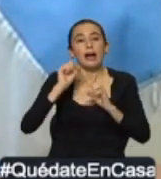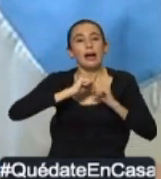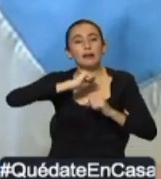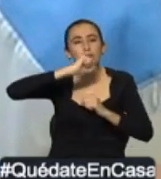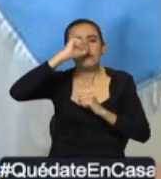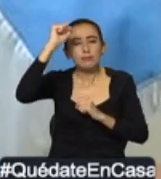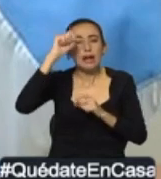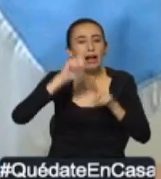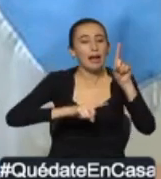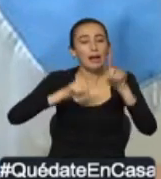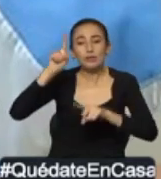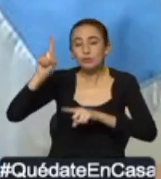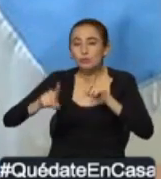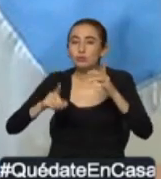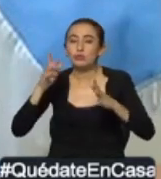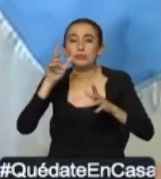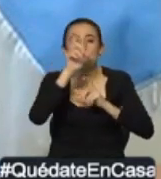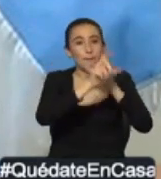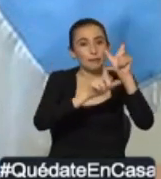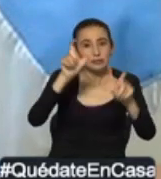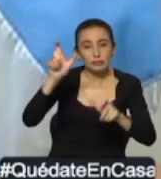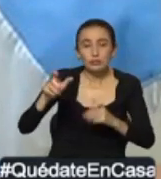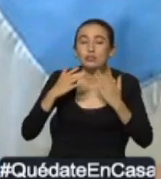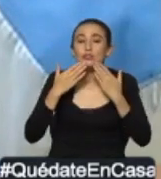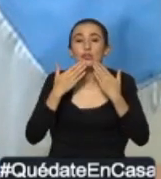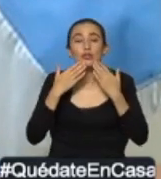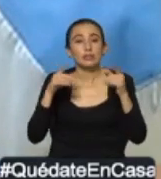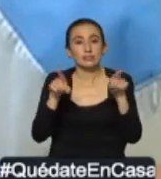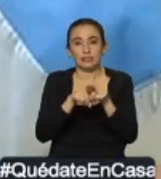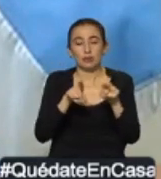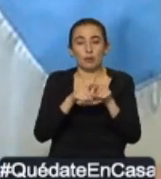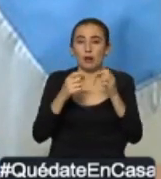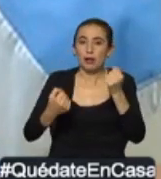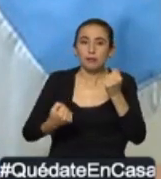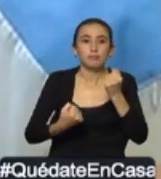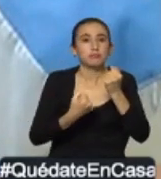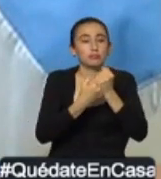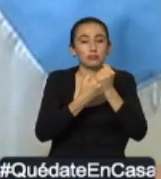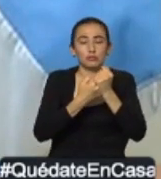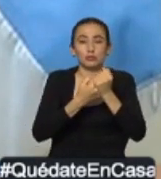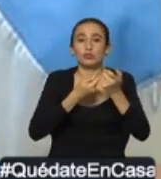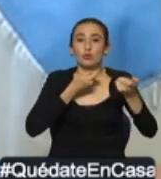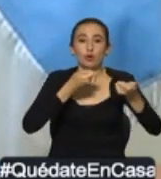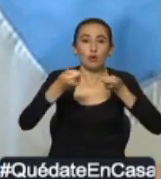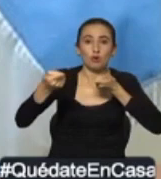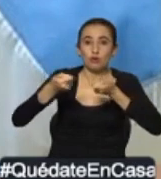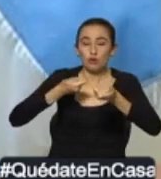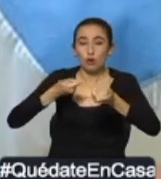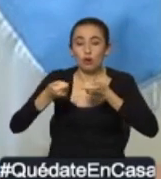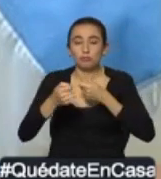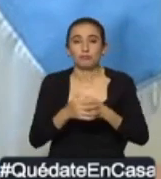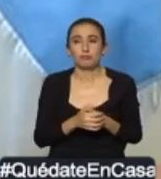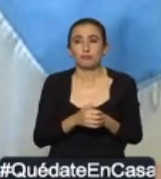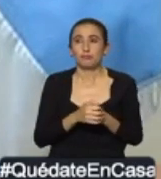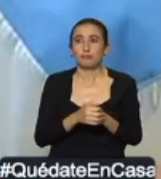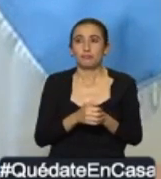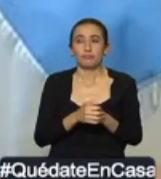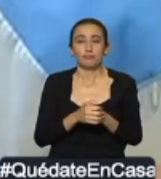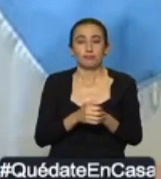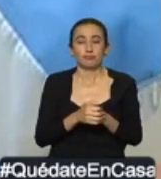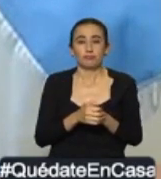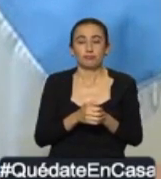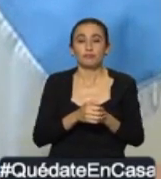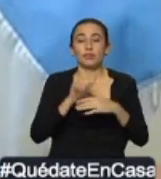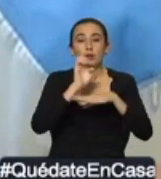autoridades nos encontramos en la primera línea de combate haciendo frente al virus compañeros